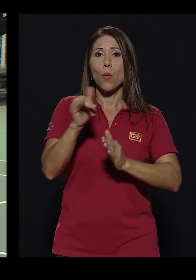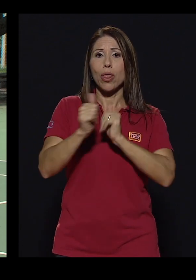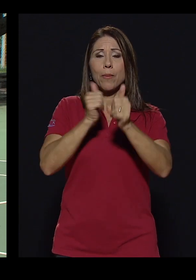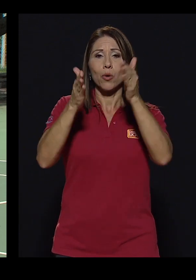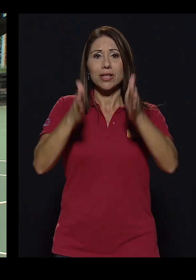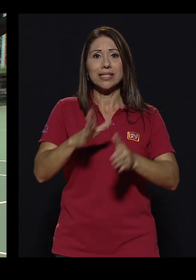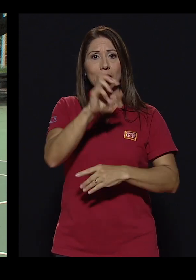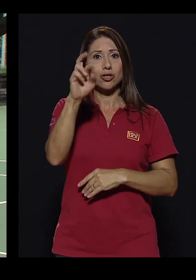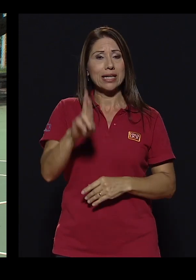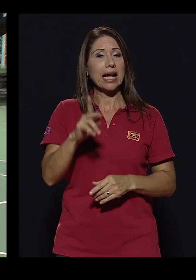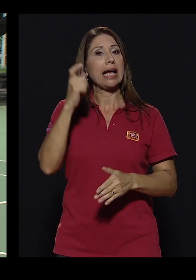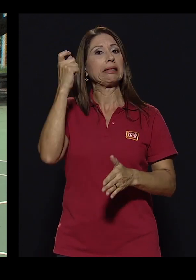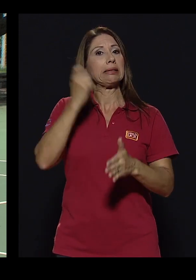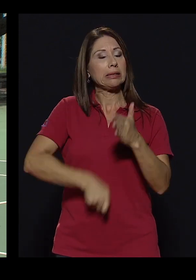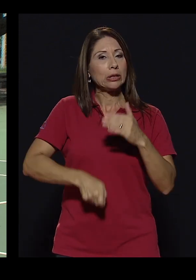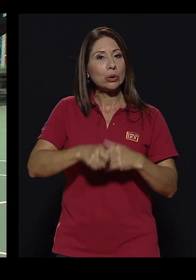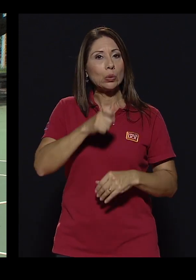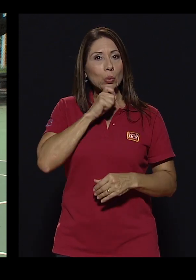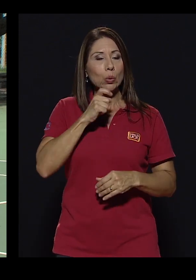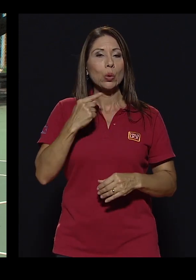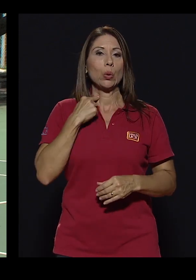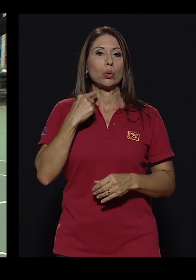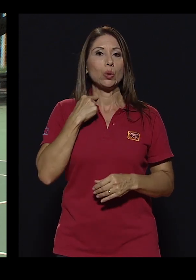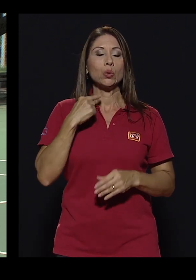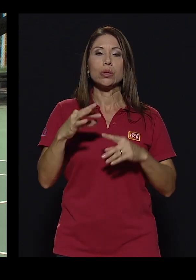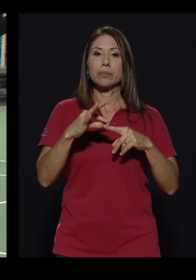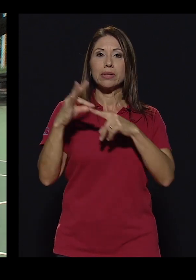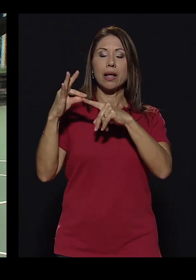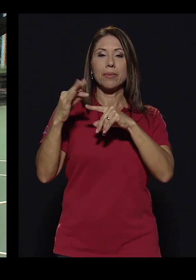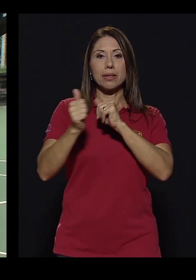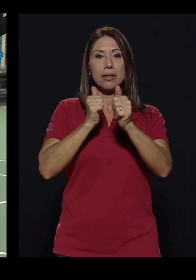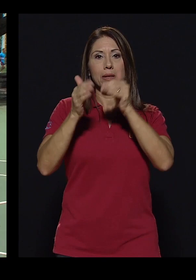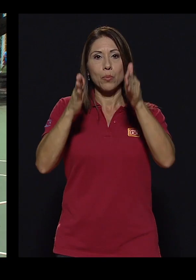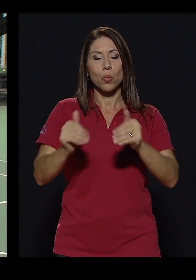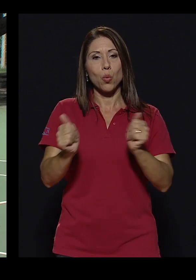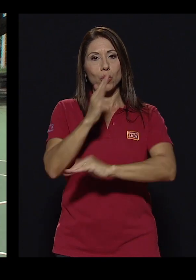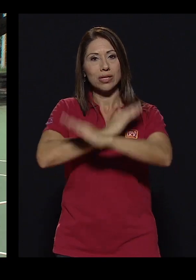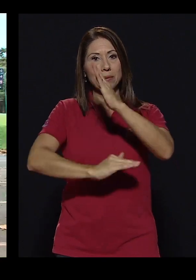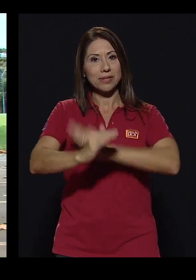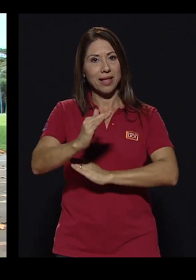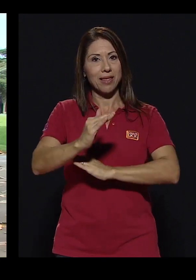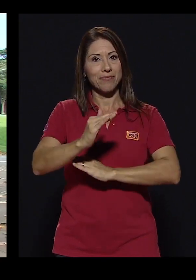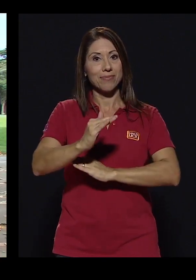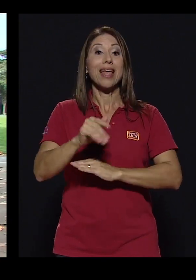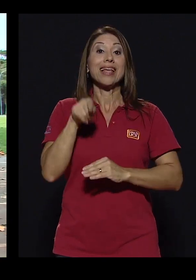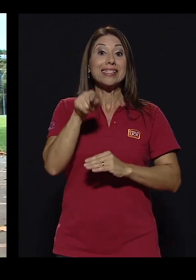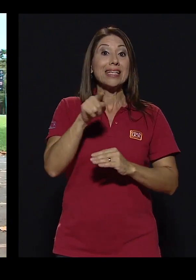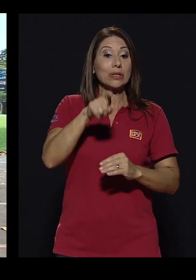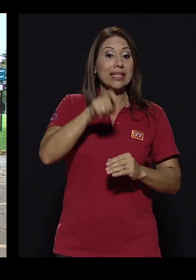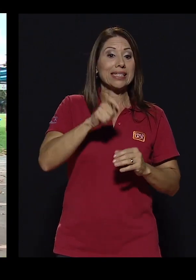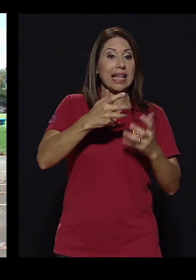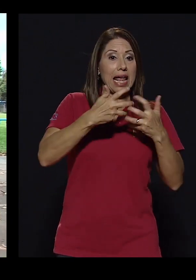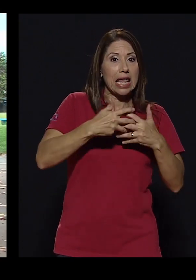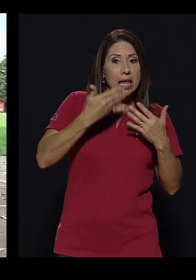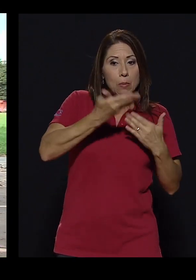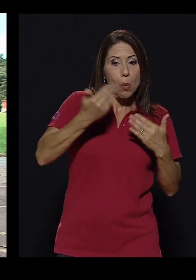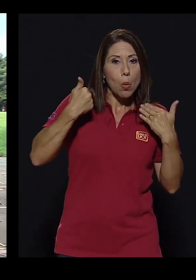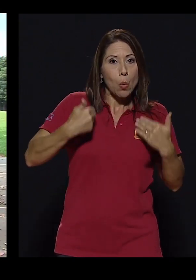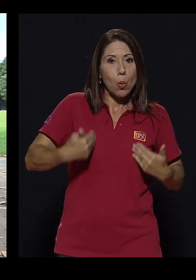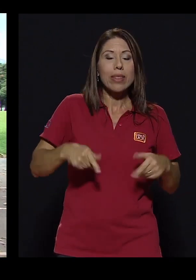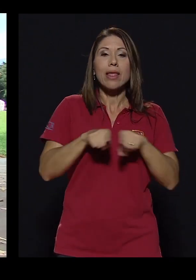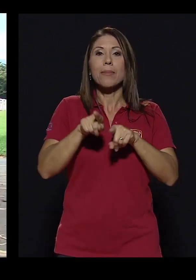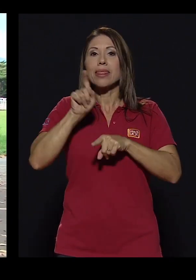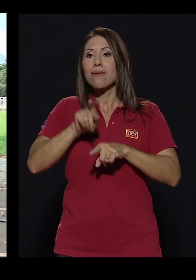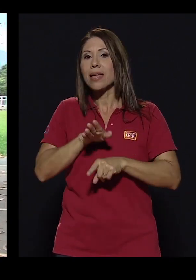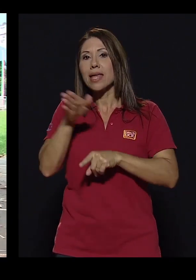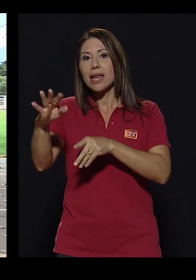costa rica es duro y costoso especialmente para deportistas con una discapacidad quienes a parte del equipo usualmente deben recurrir